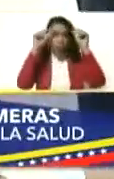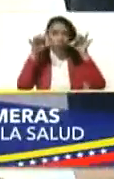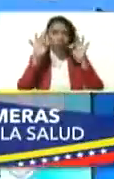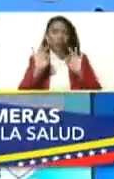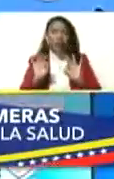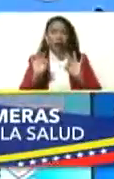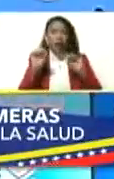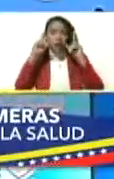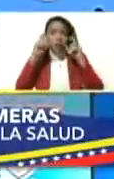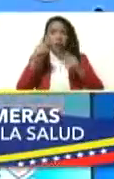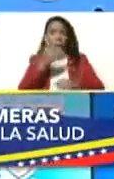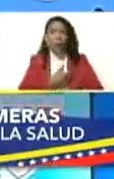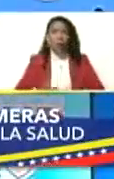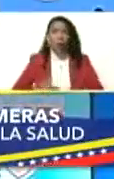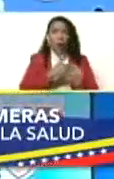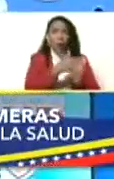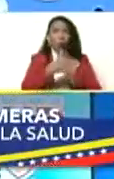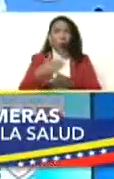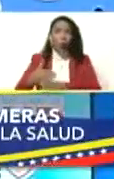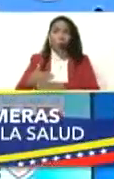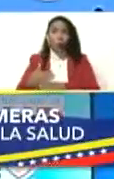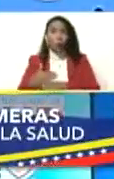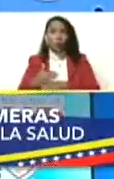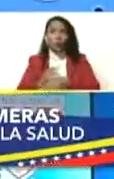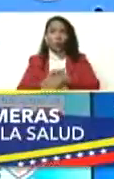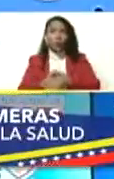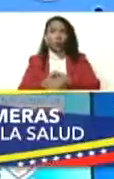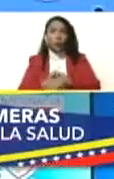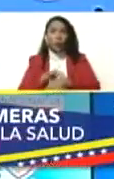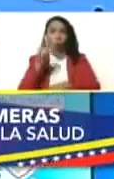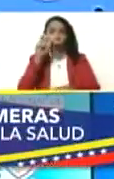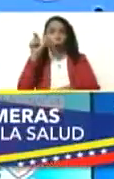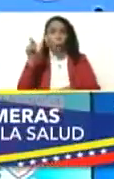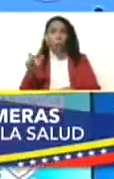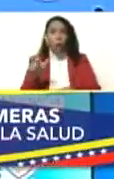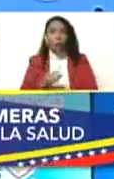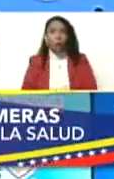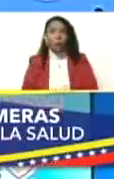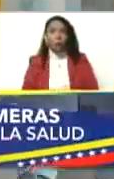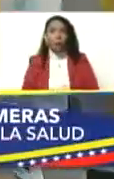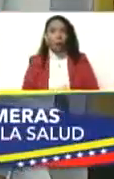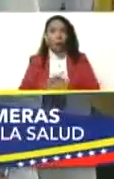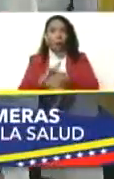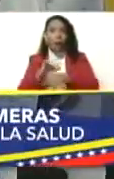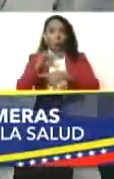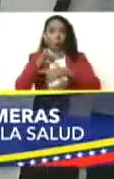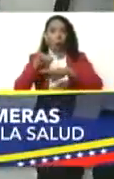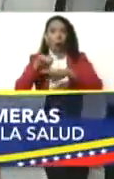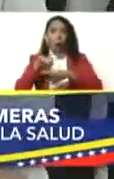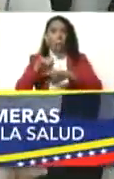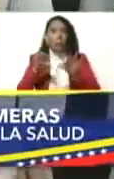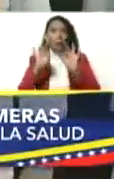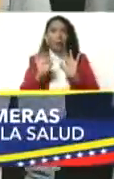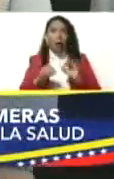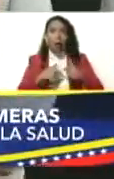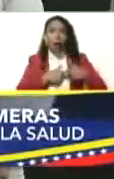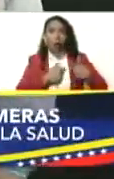el presidente comparte. Doctor Ildemar de Jesús Ensalzado Alcántara, médico cirujano especialidad de